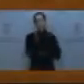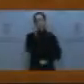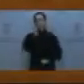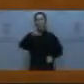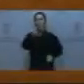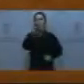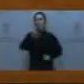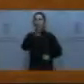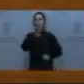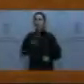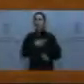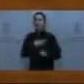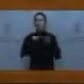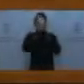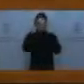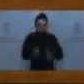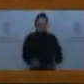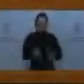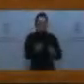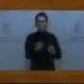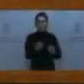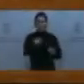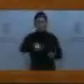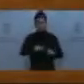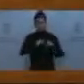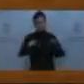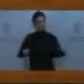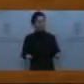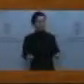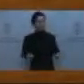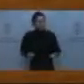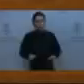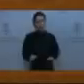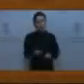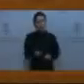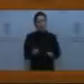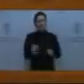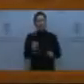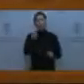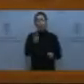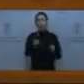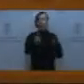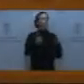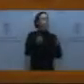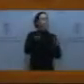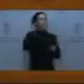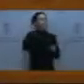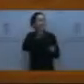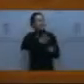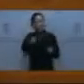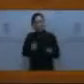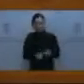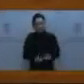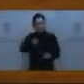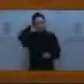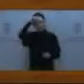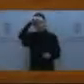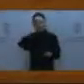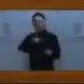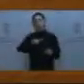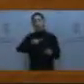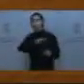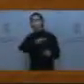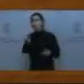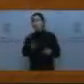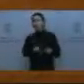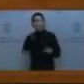patrimonio de la humanidad, y eso en Asturias no se ha interiorizado, lo he dicho una y otra vez y lo volveré a repetir. Ni en la educación, ni en la cultura, ni transversalmente,